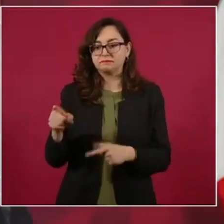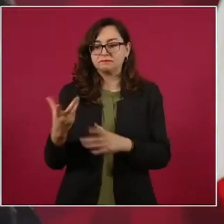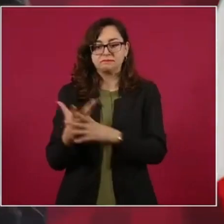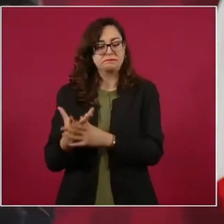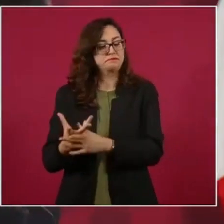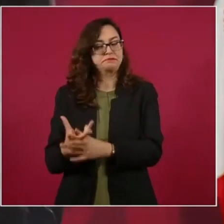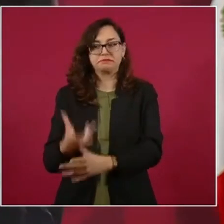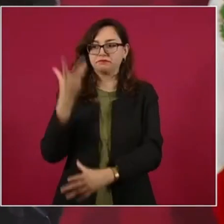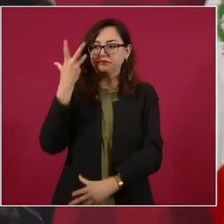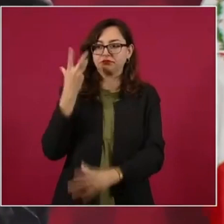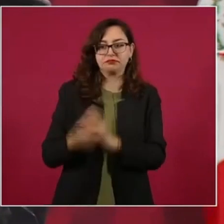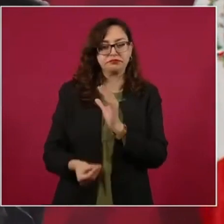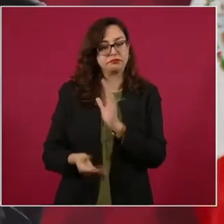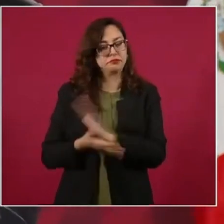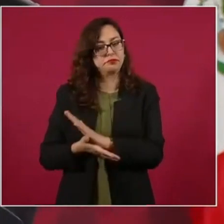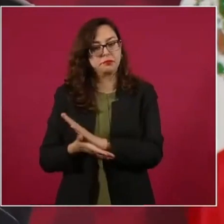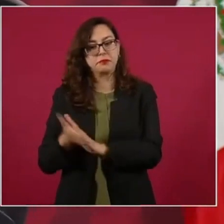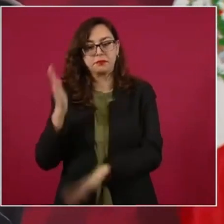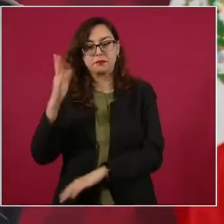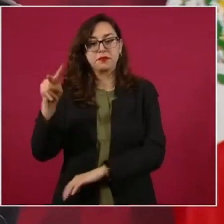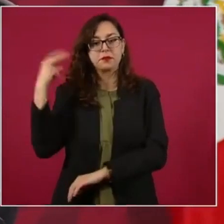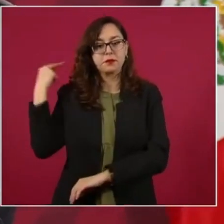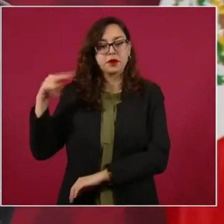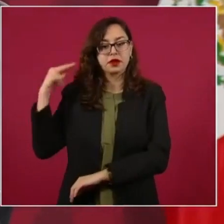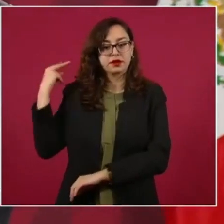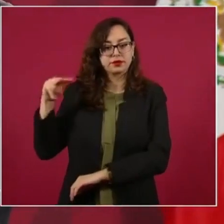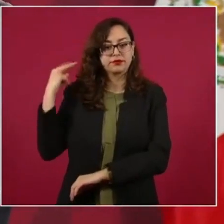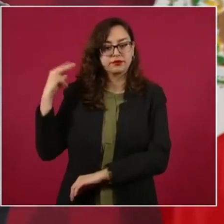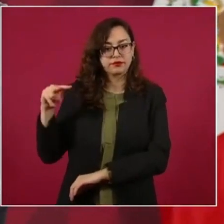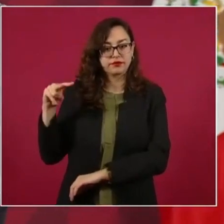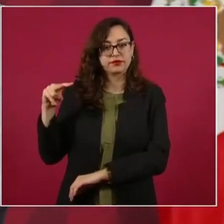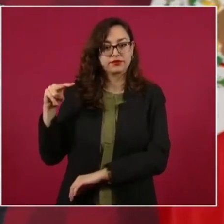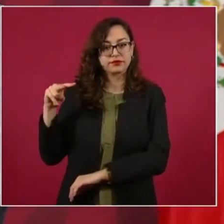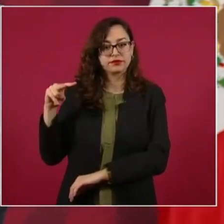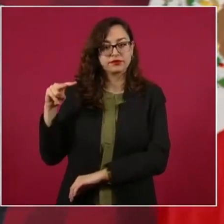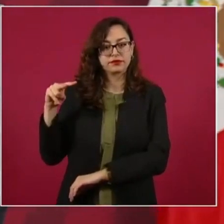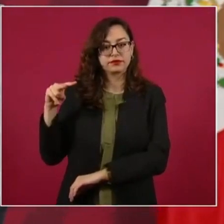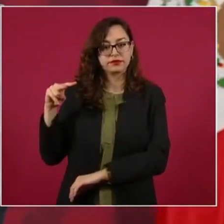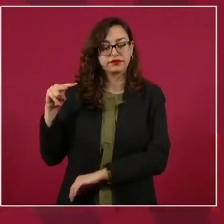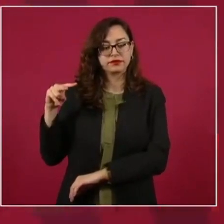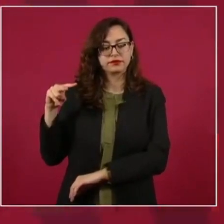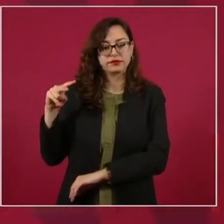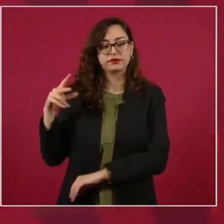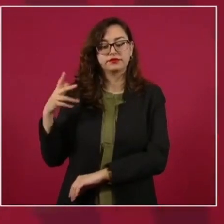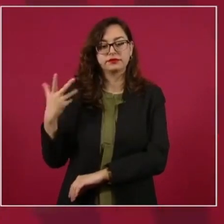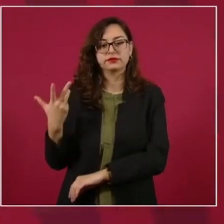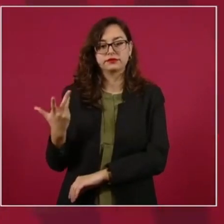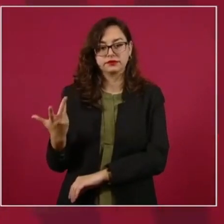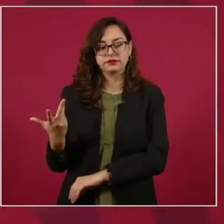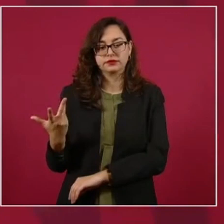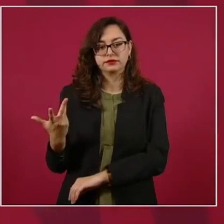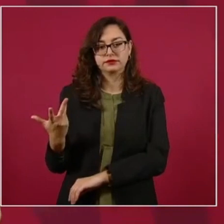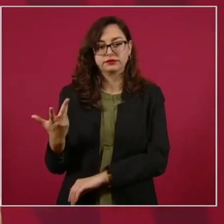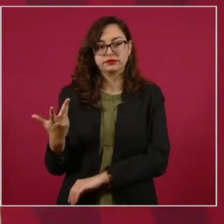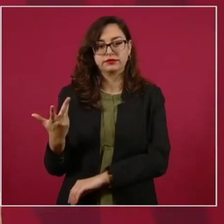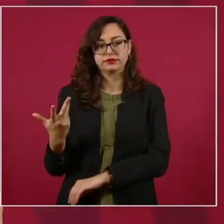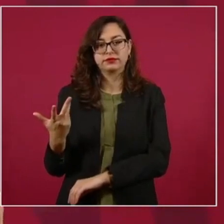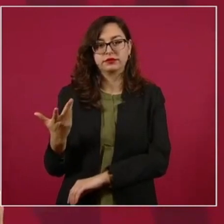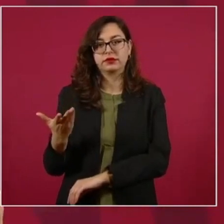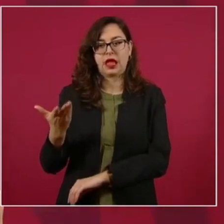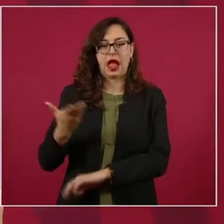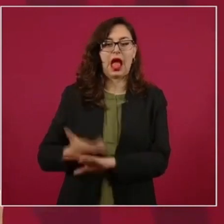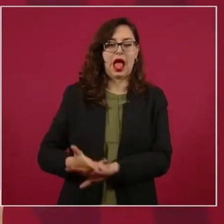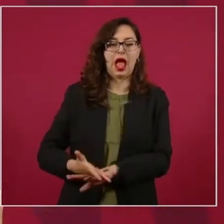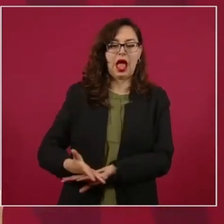rumbo a Veracruz, donde ya había estado en el 15, cuando los villistas y